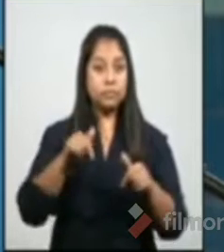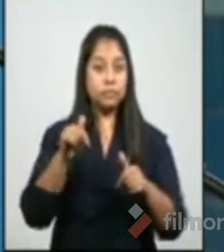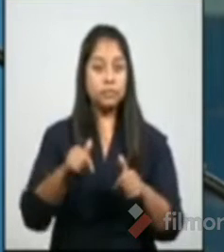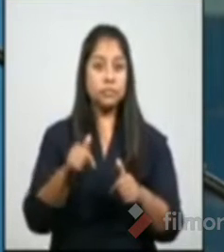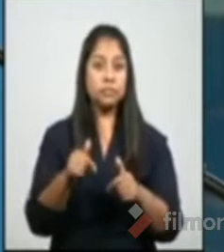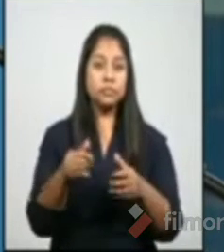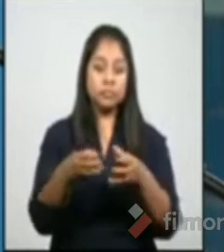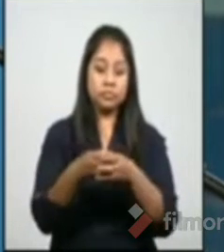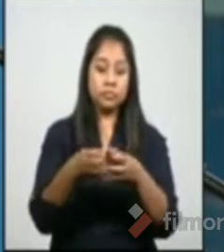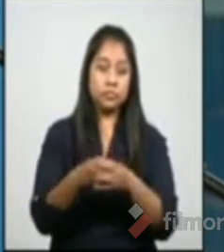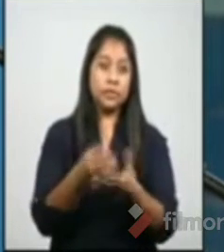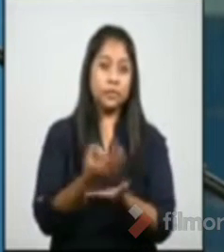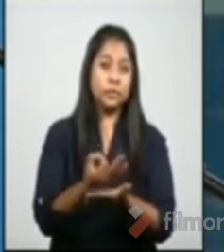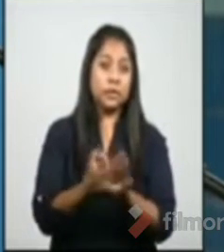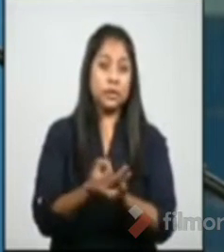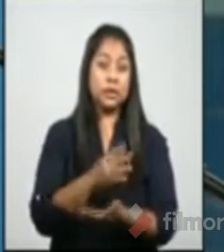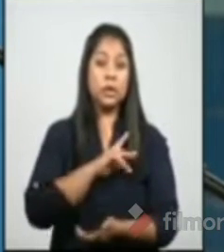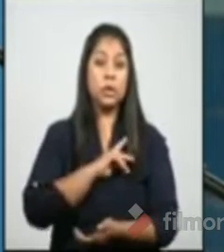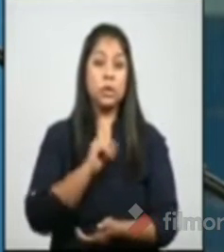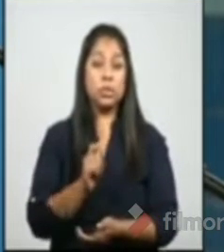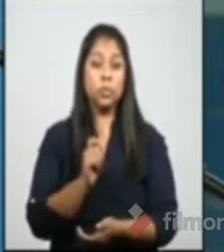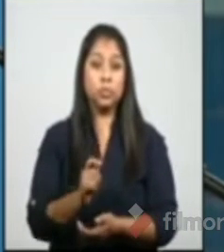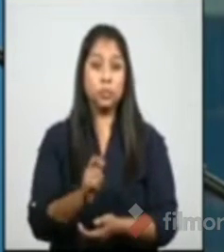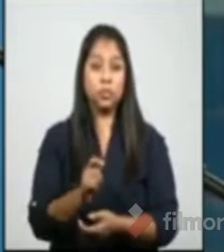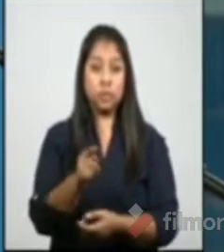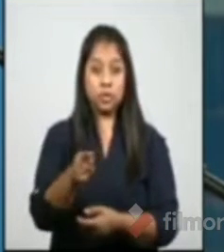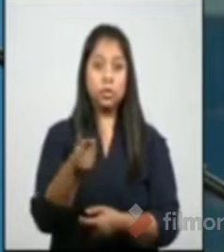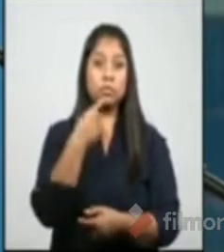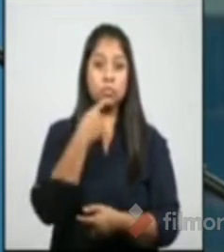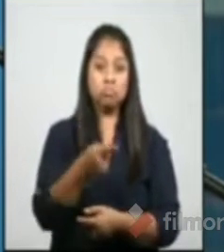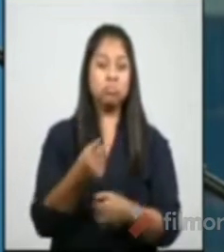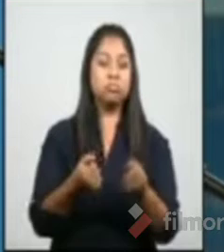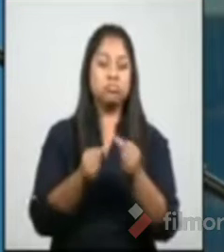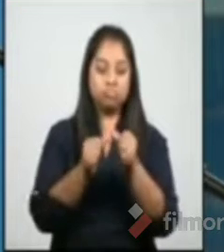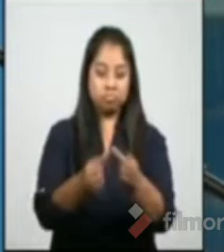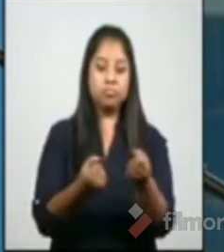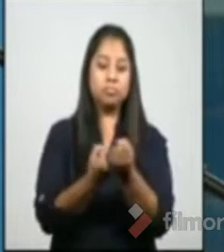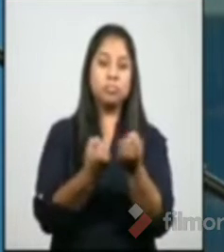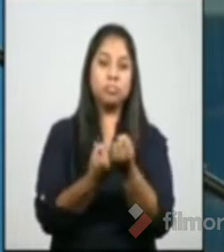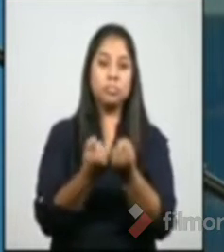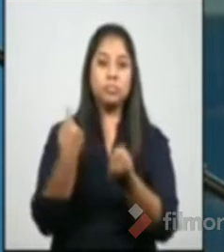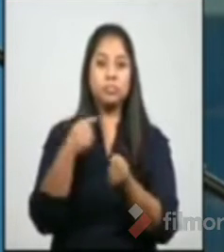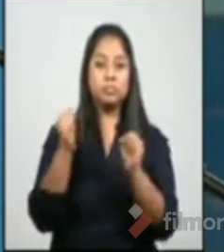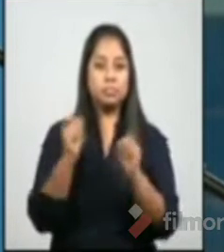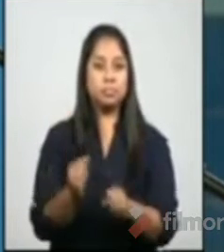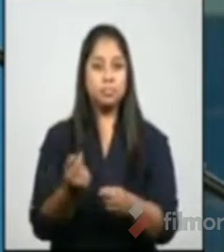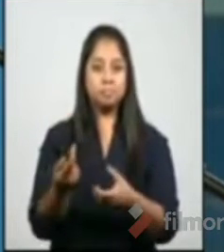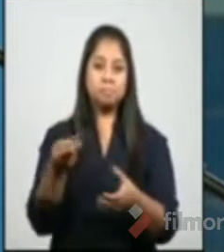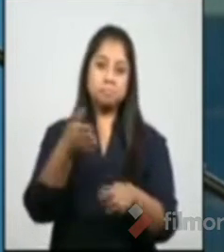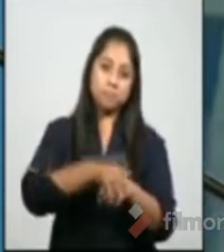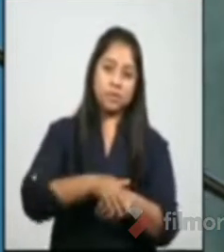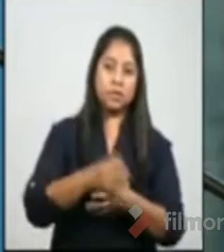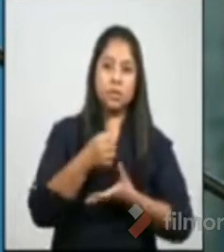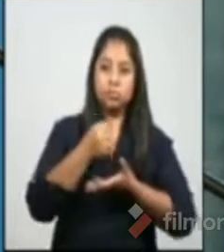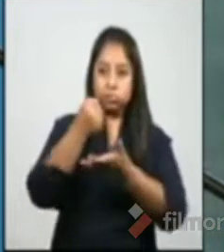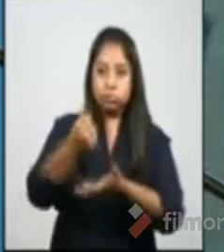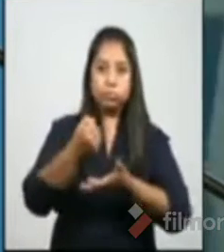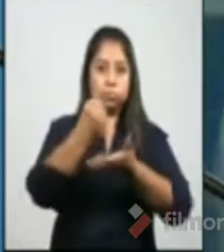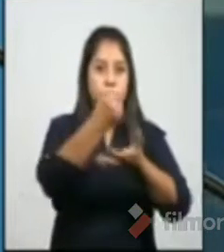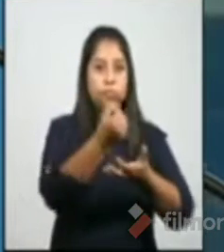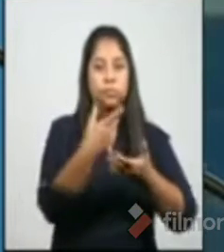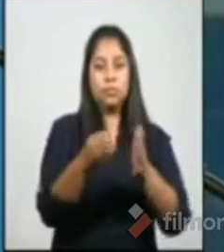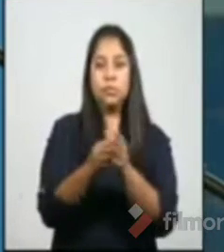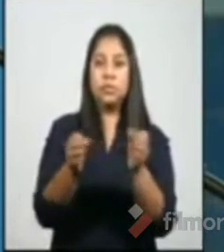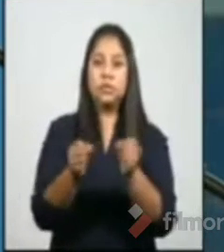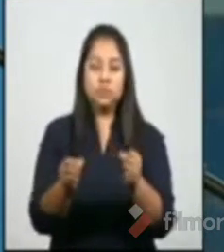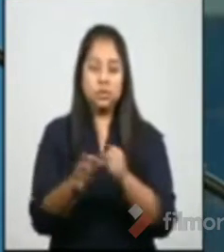de Finanzas del Congreso, el diputado Dwight Martínez, pues que va a seguir apoyando para que podamos seguir invirtiendo en el departamento de Quetzaltenango y en toda